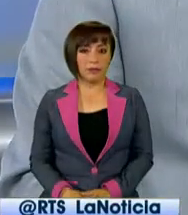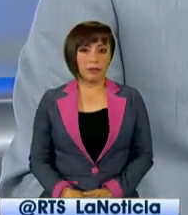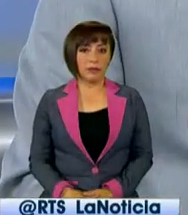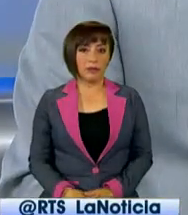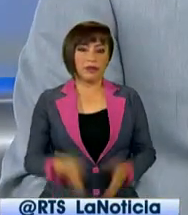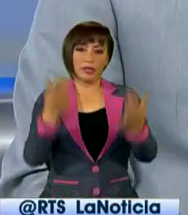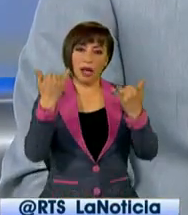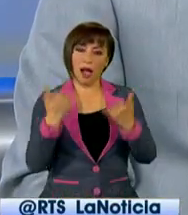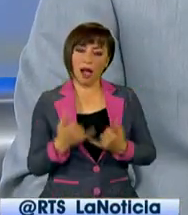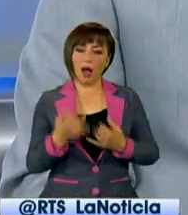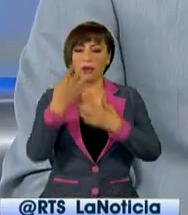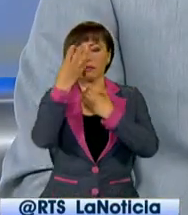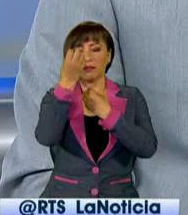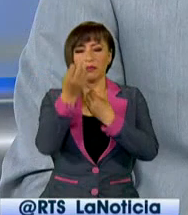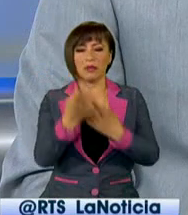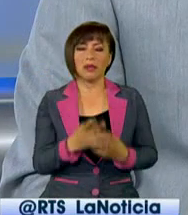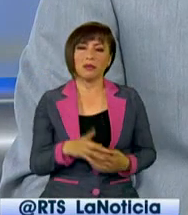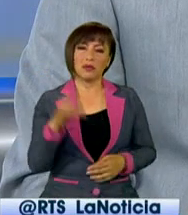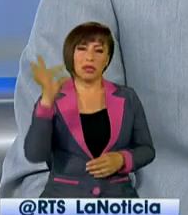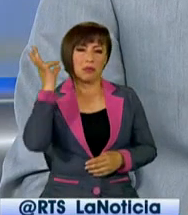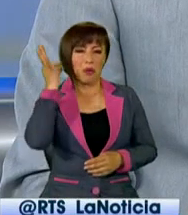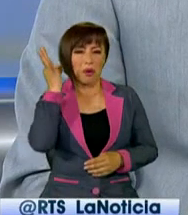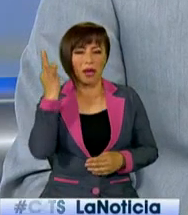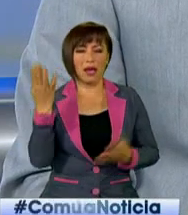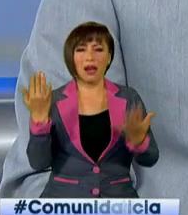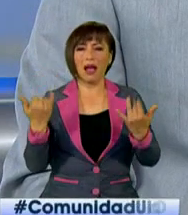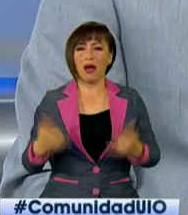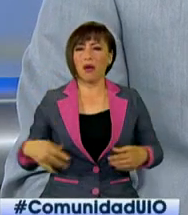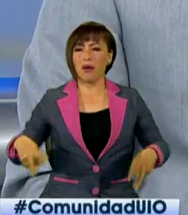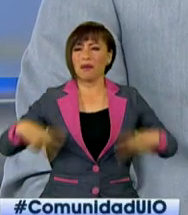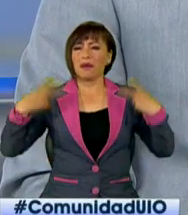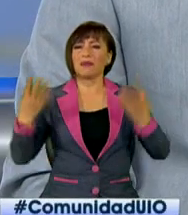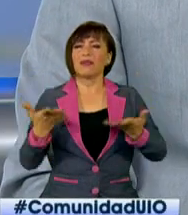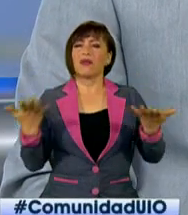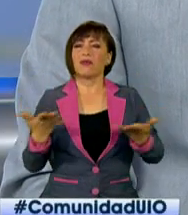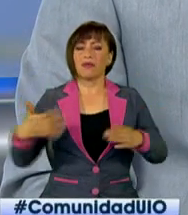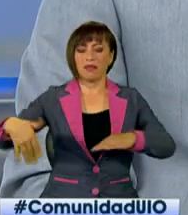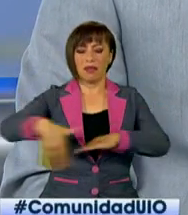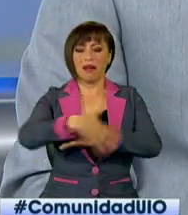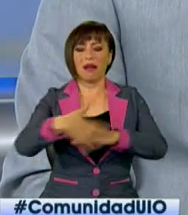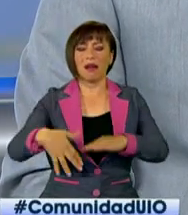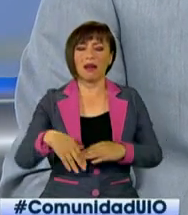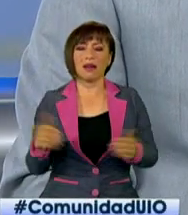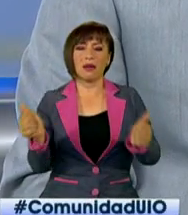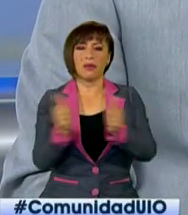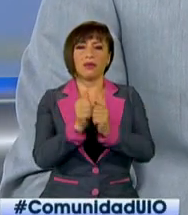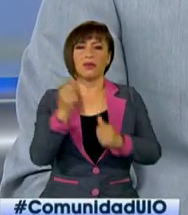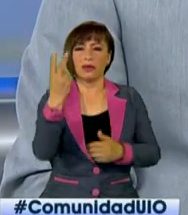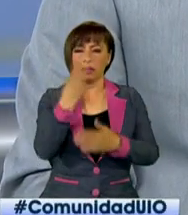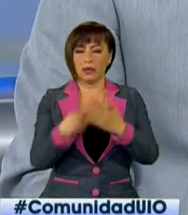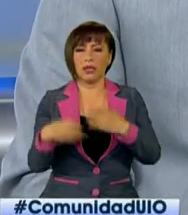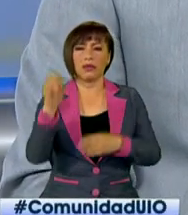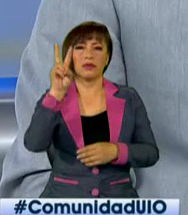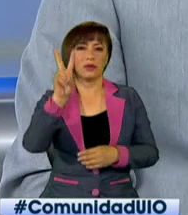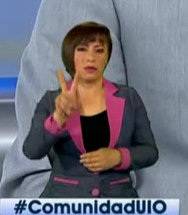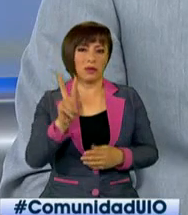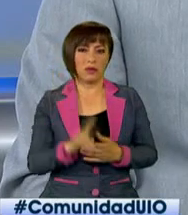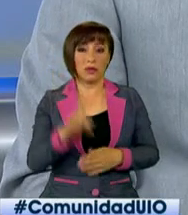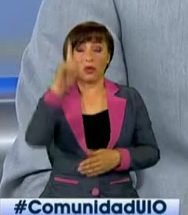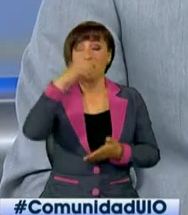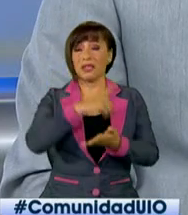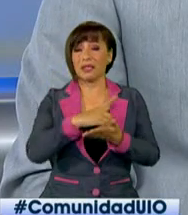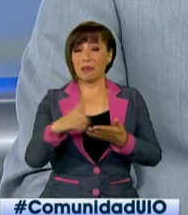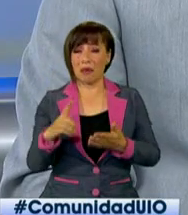Y enseguida les contamos el dramático caso de una mujer que está abandonada en la calle junto a sus dos hijos menores de edad hace una semana. Según relata